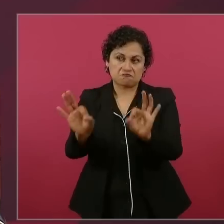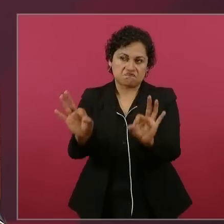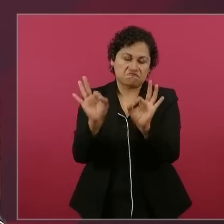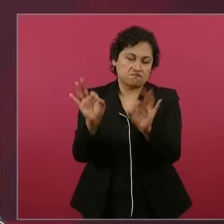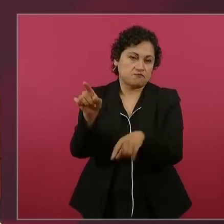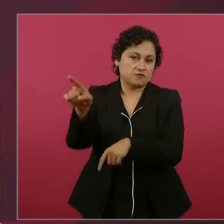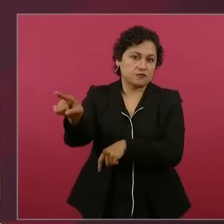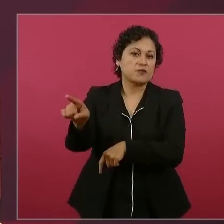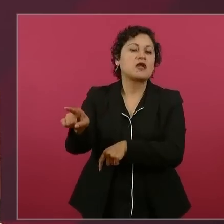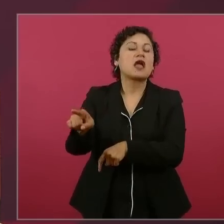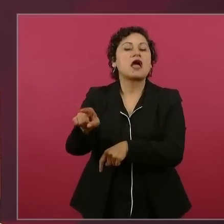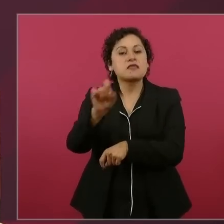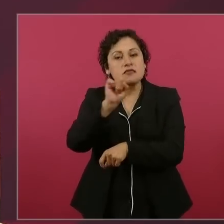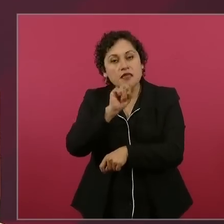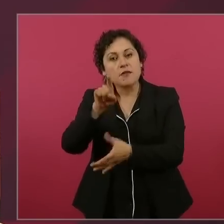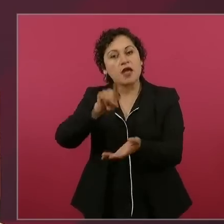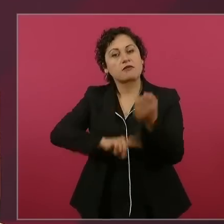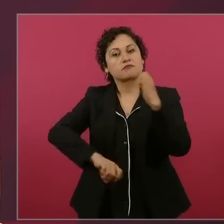conductor de radio,